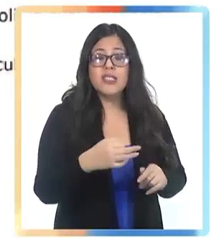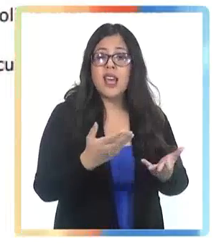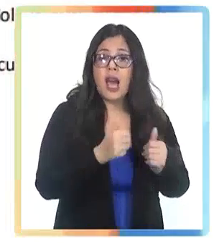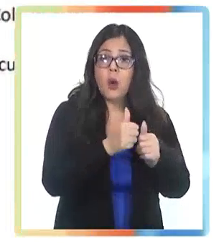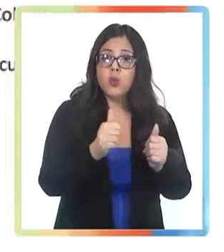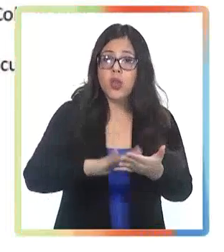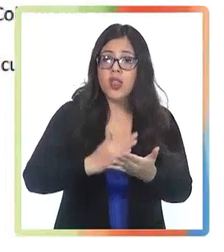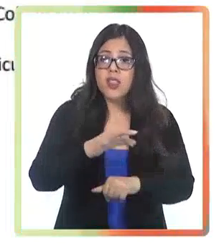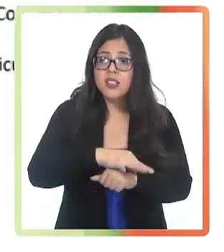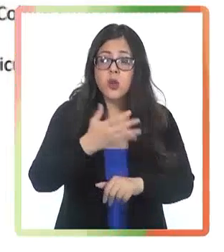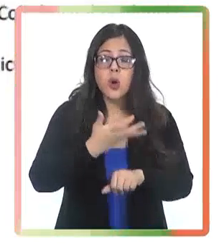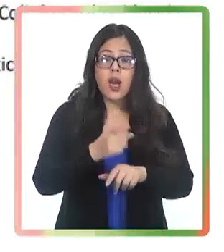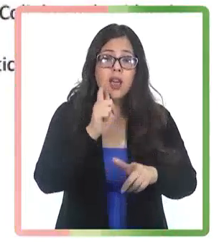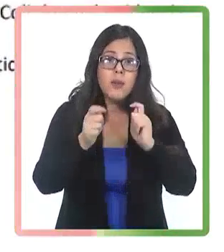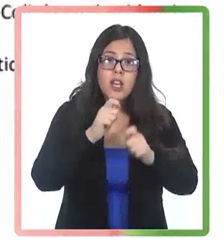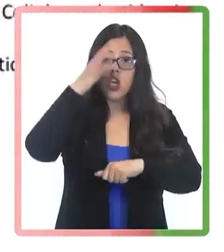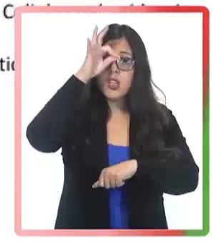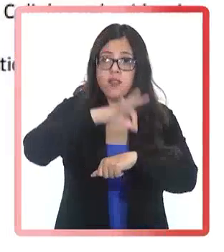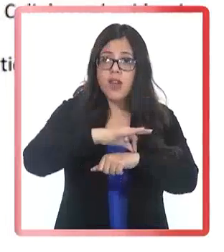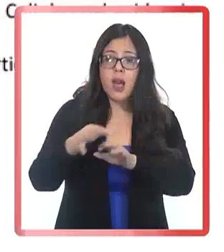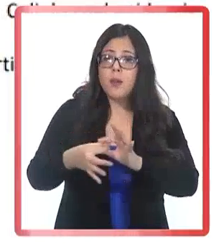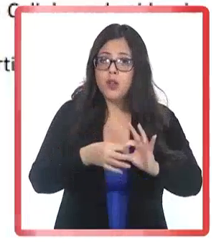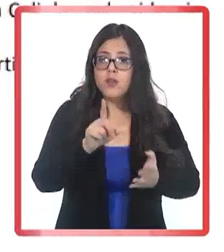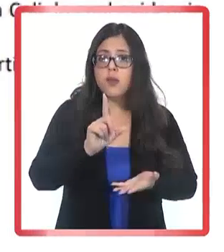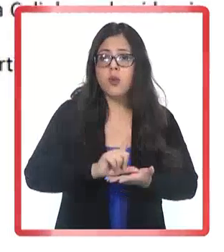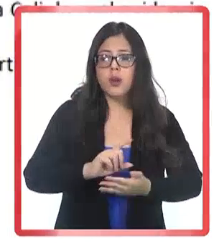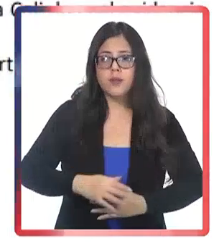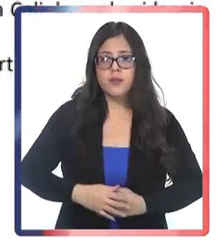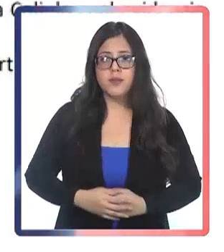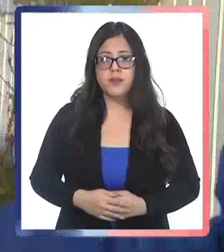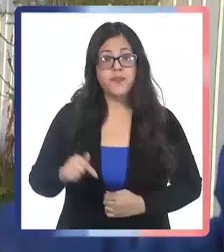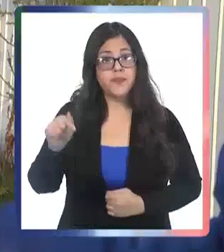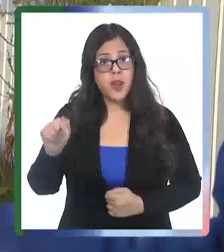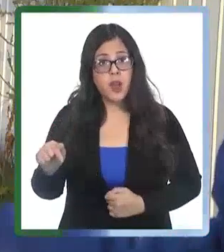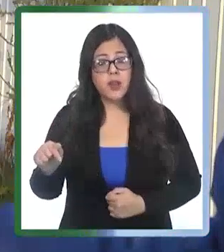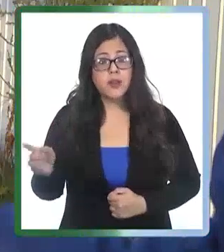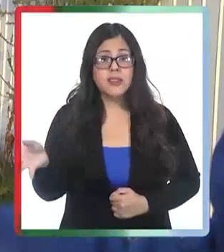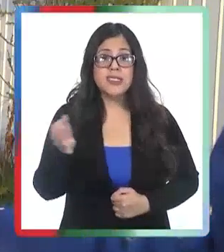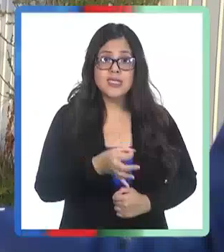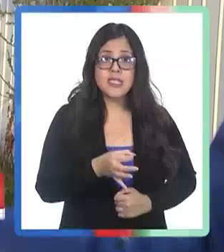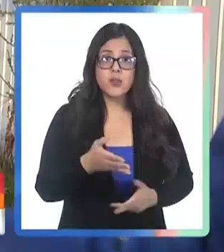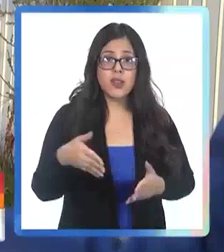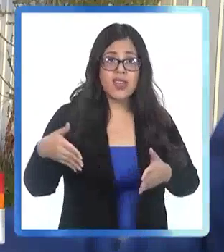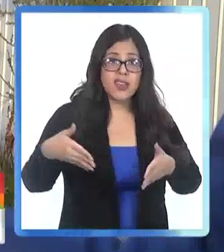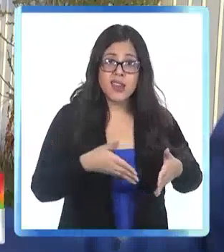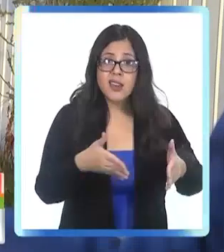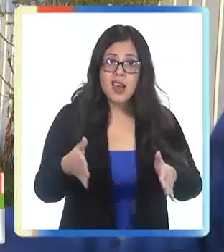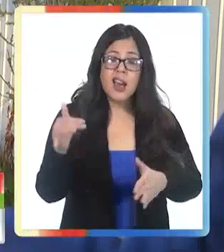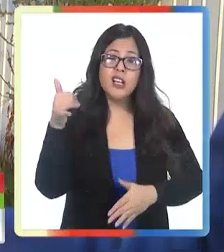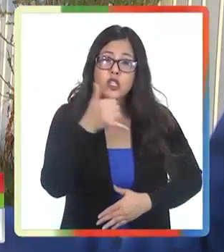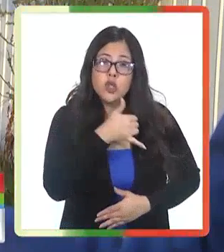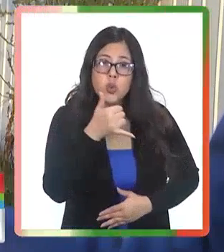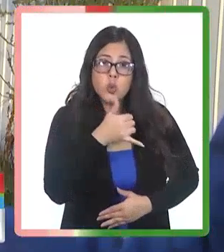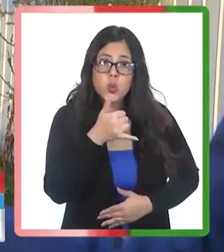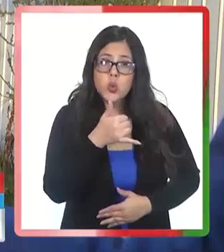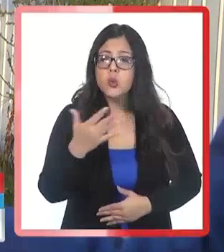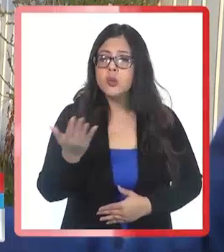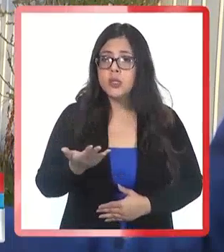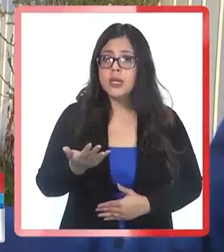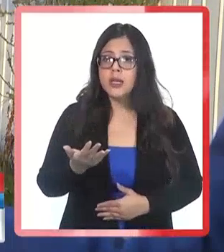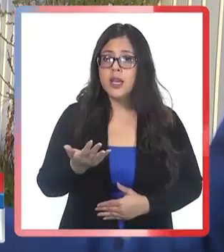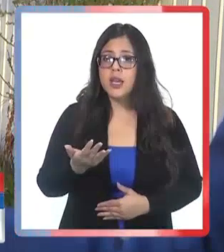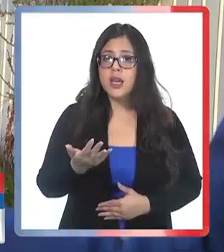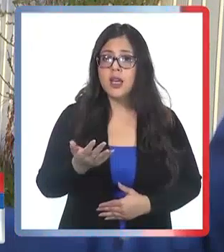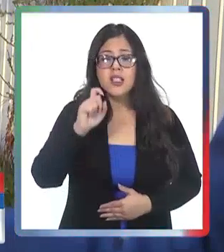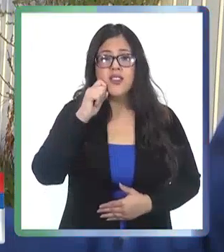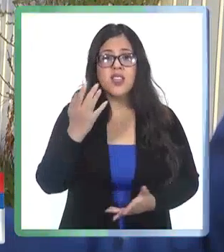la Autoridad de Salud, hay peligros de enfermedad por este lugar. Cuando decimos que las calles están contaminadas, es decir